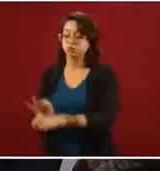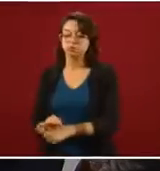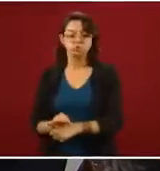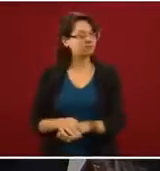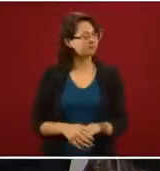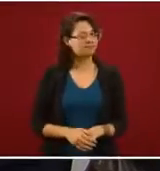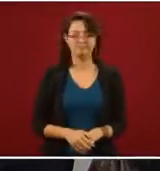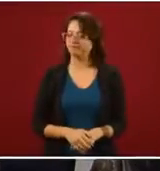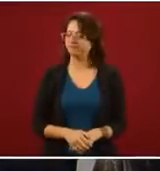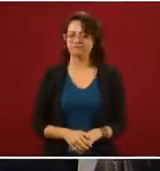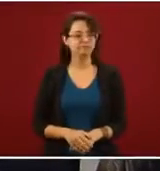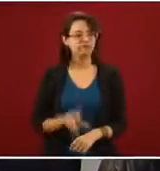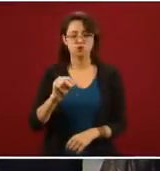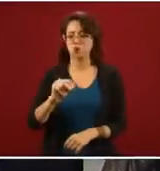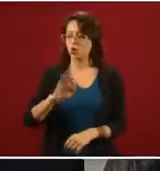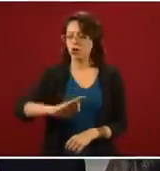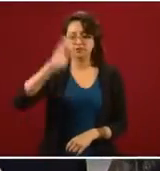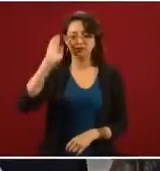comillas.